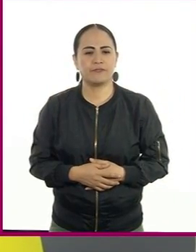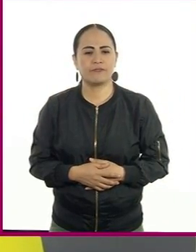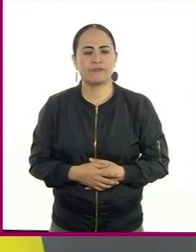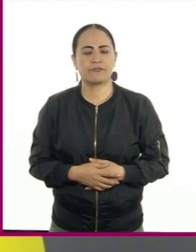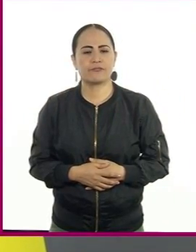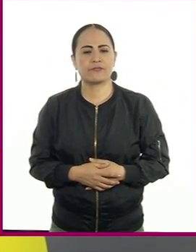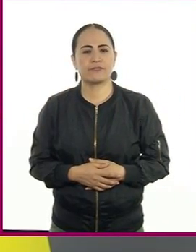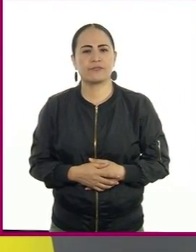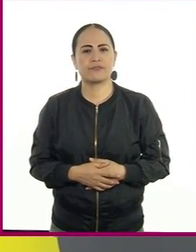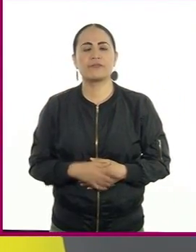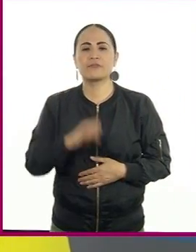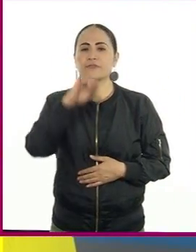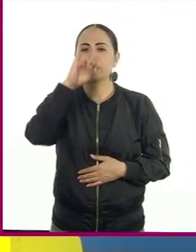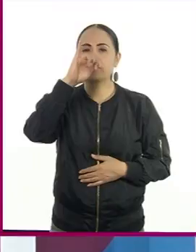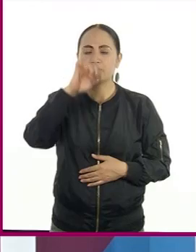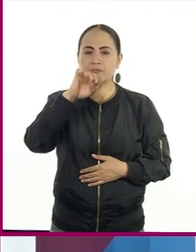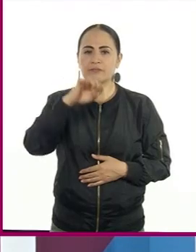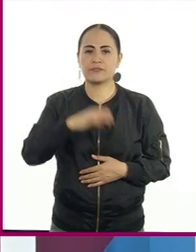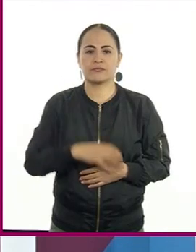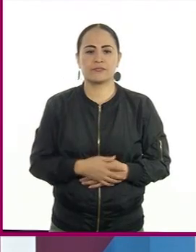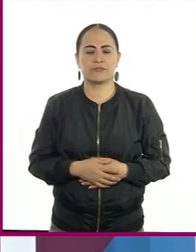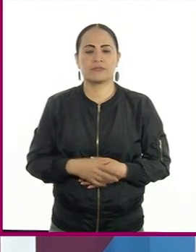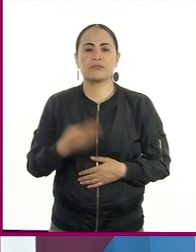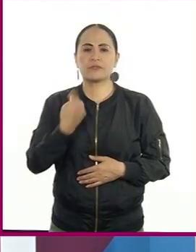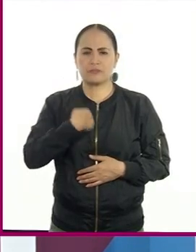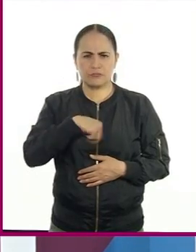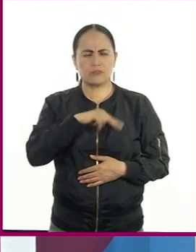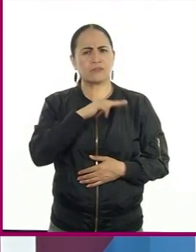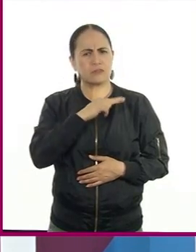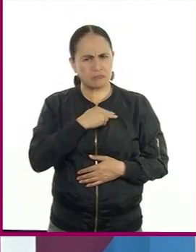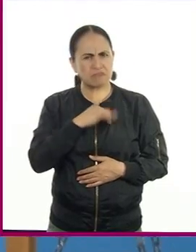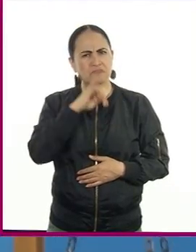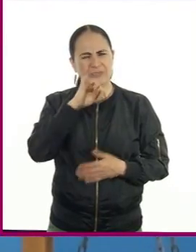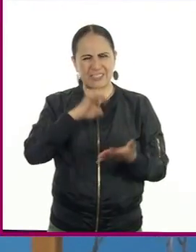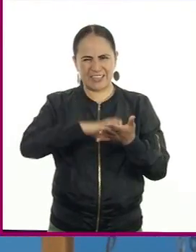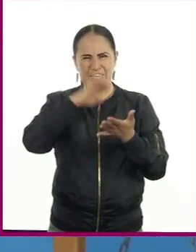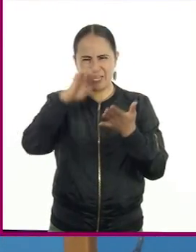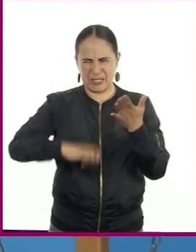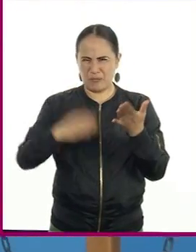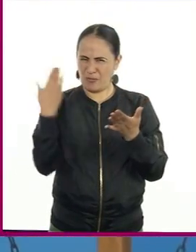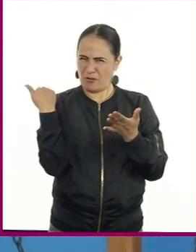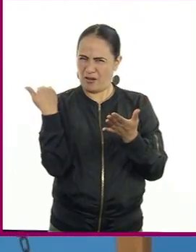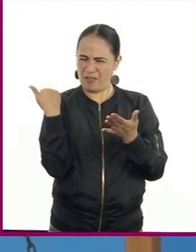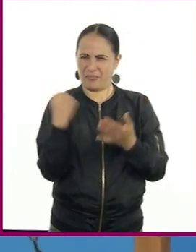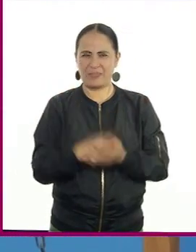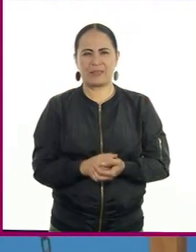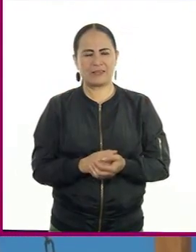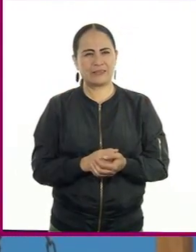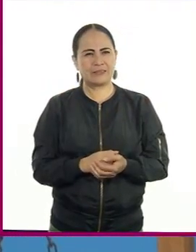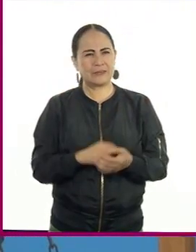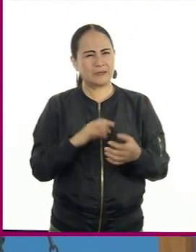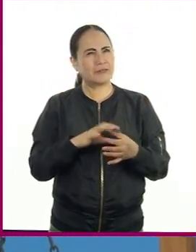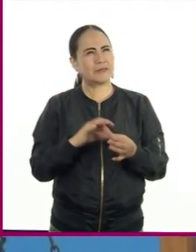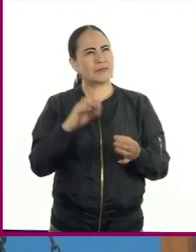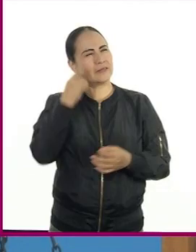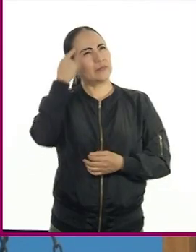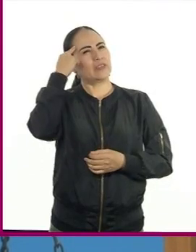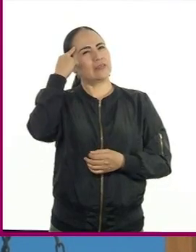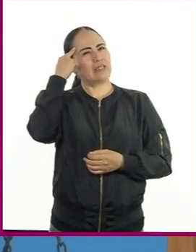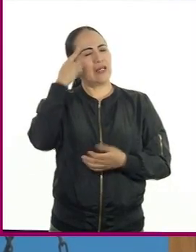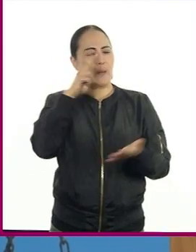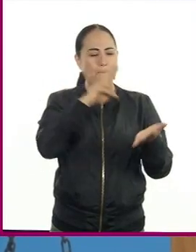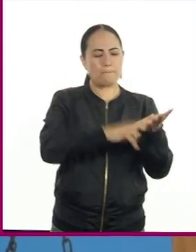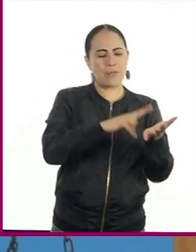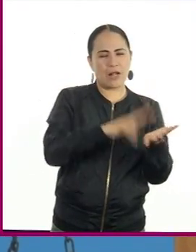Así es, maestra. Entonces, podemos recuperar el ejemplo del inicio y analizarlo desde el valor